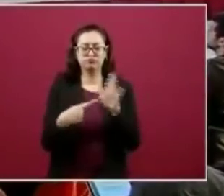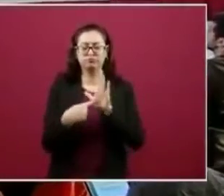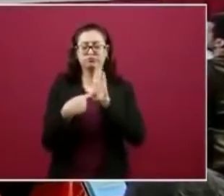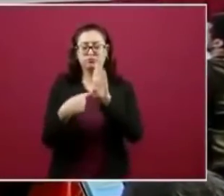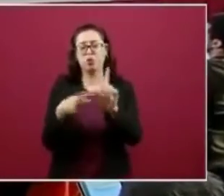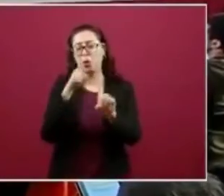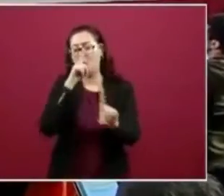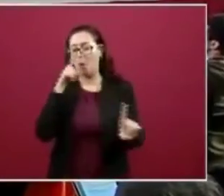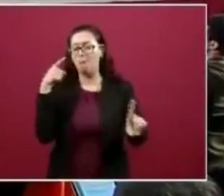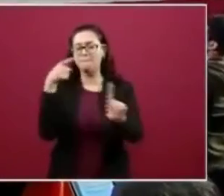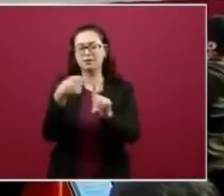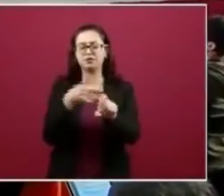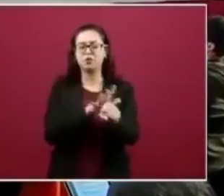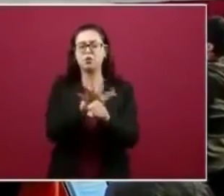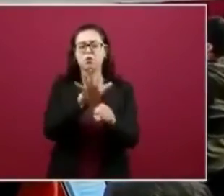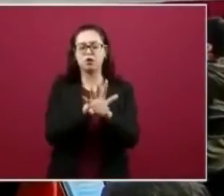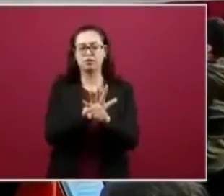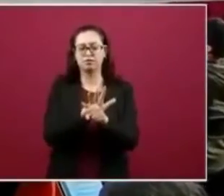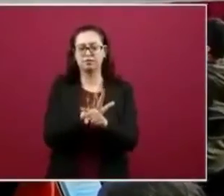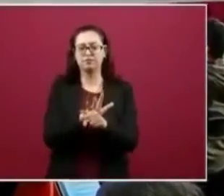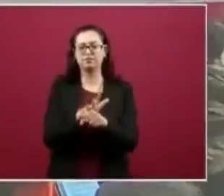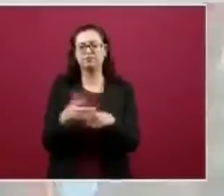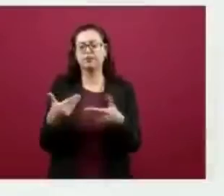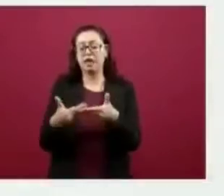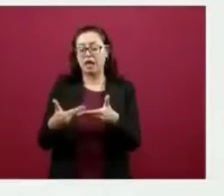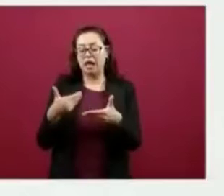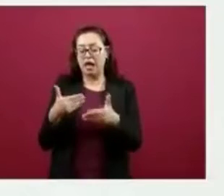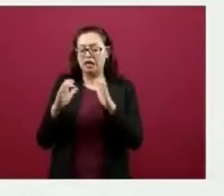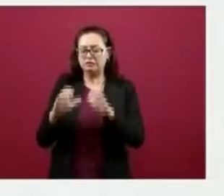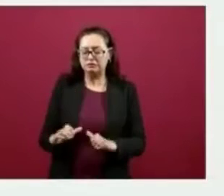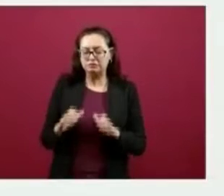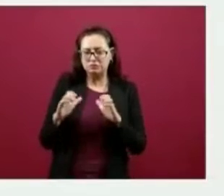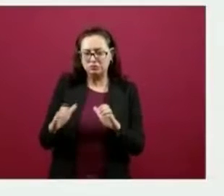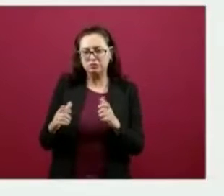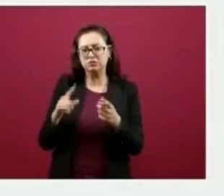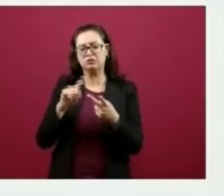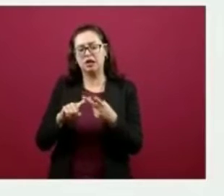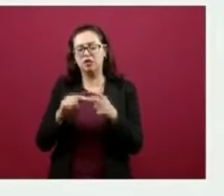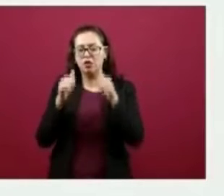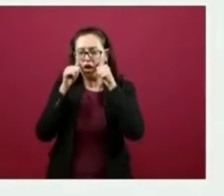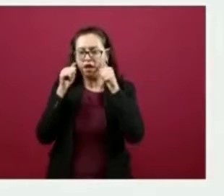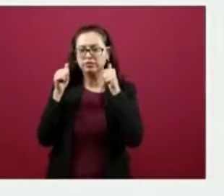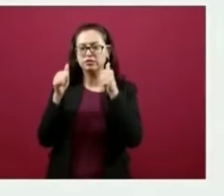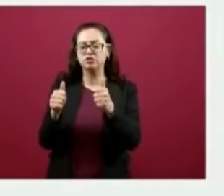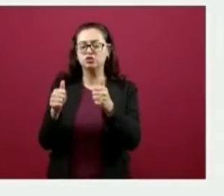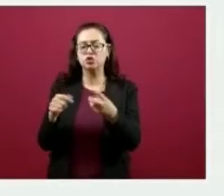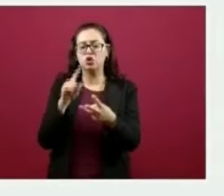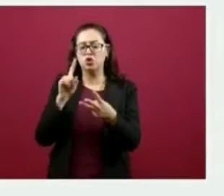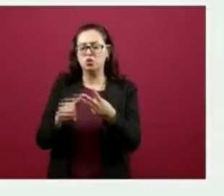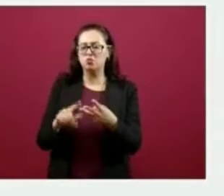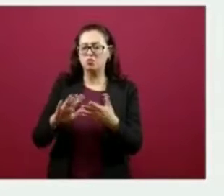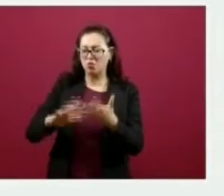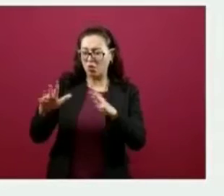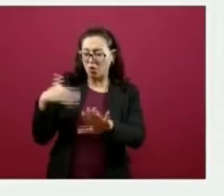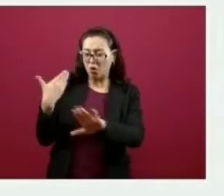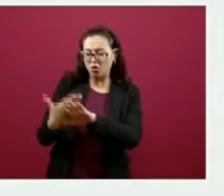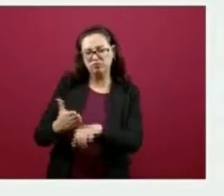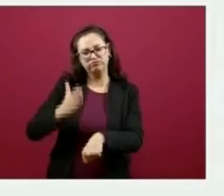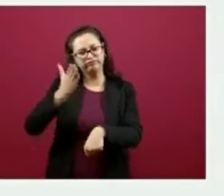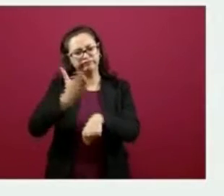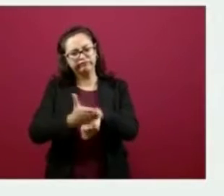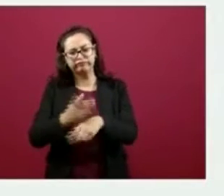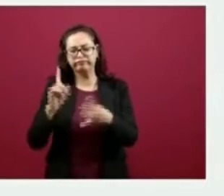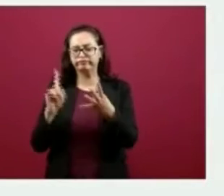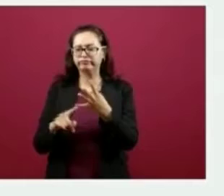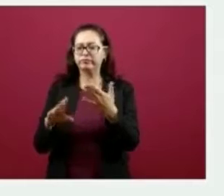asumir como un problema de Estado la prevención, atención, sanción y erradicación de violencia contra las mujeres y